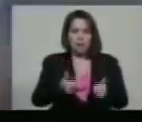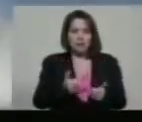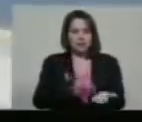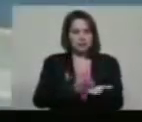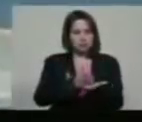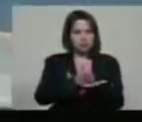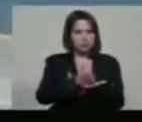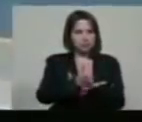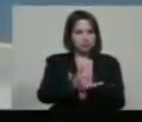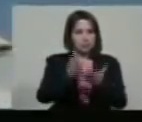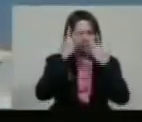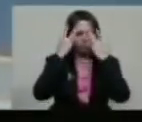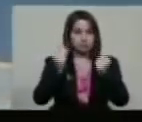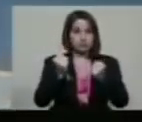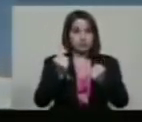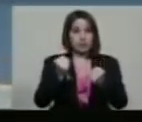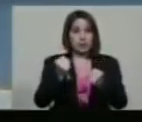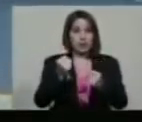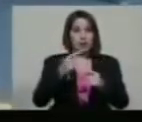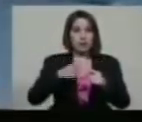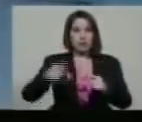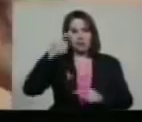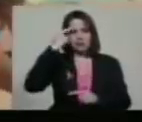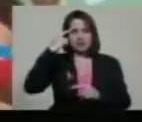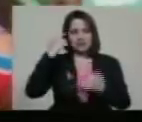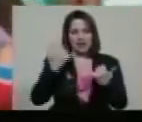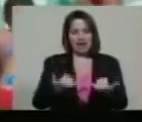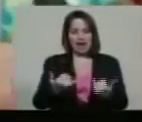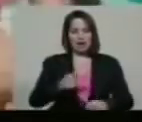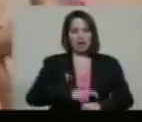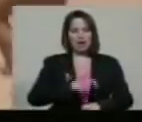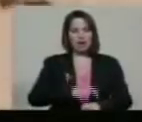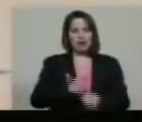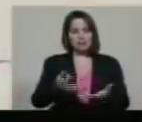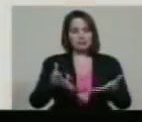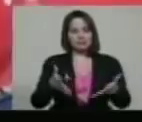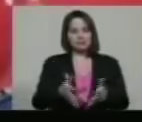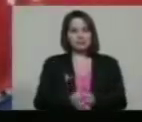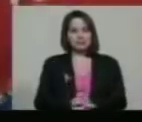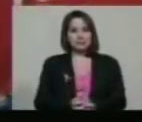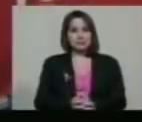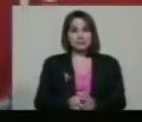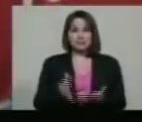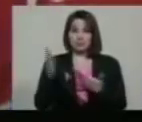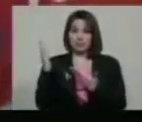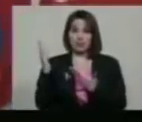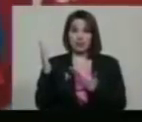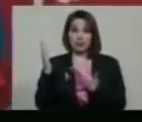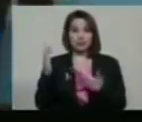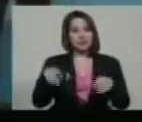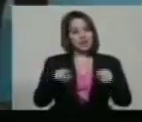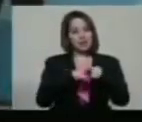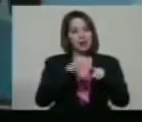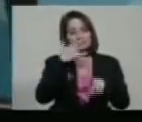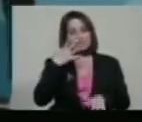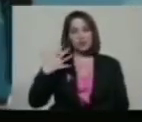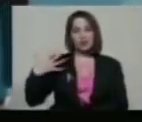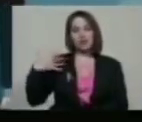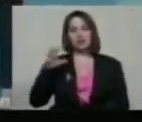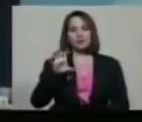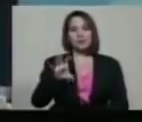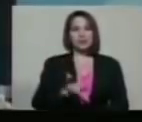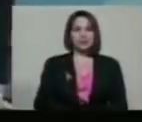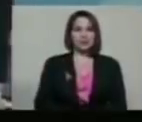no cabe duda que comenzó nuestro momento. Ellos son orgullo nacional.